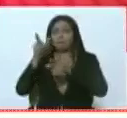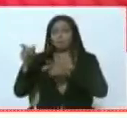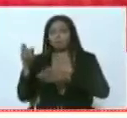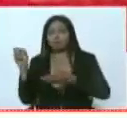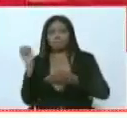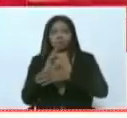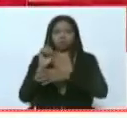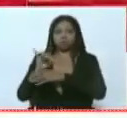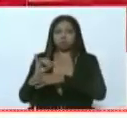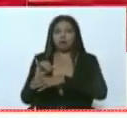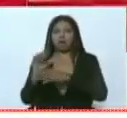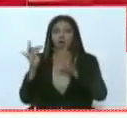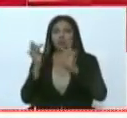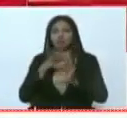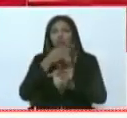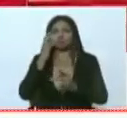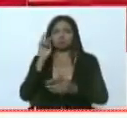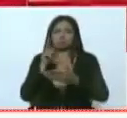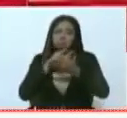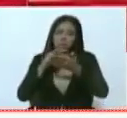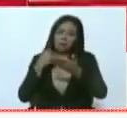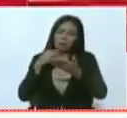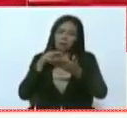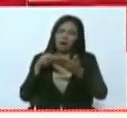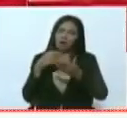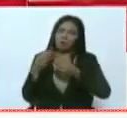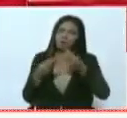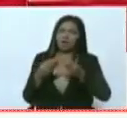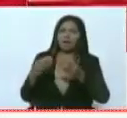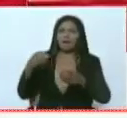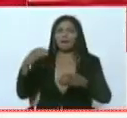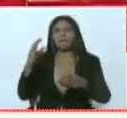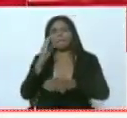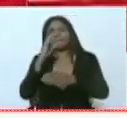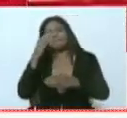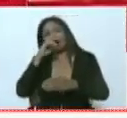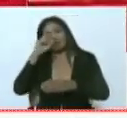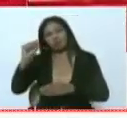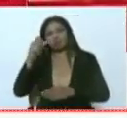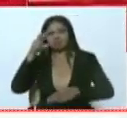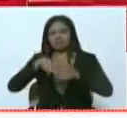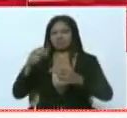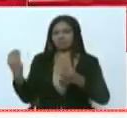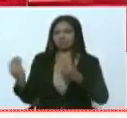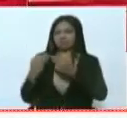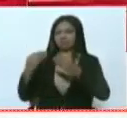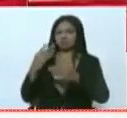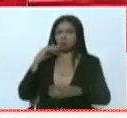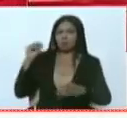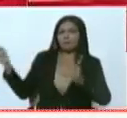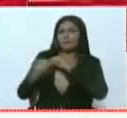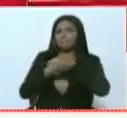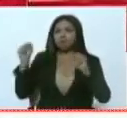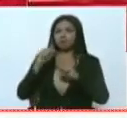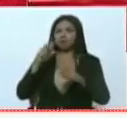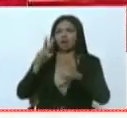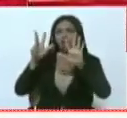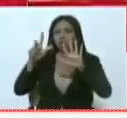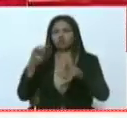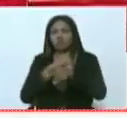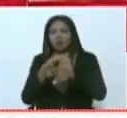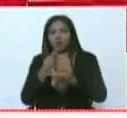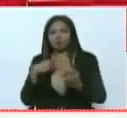escrito en las redes sociales, yo la leo. ¿Cómo es que Maduro se sienta a hablar con la gente que le mandó la bomba para matarlo el 8 de